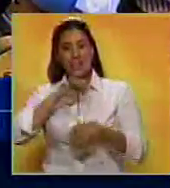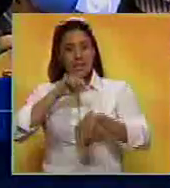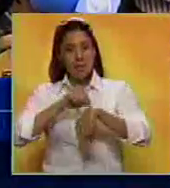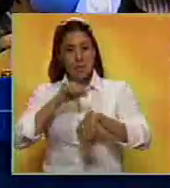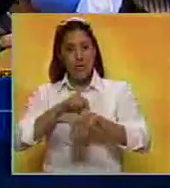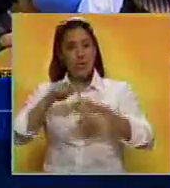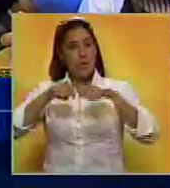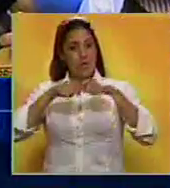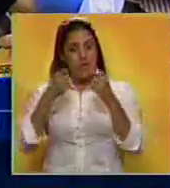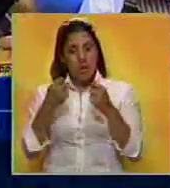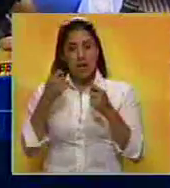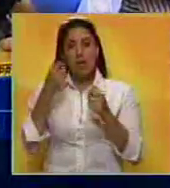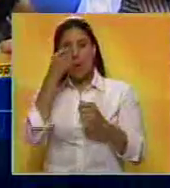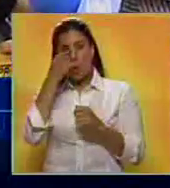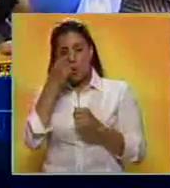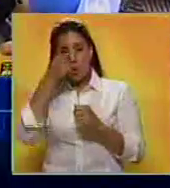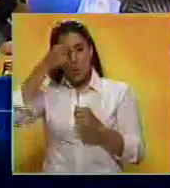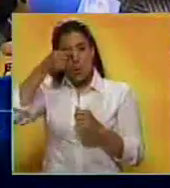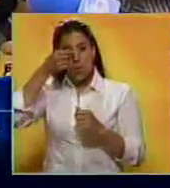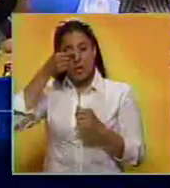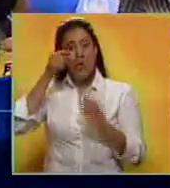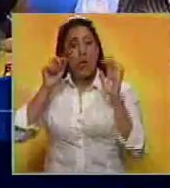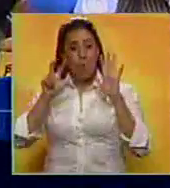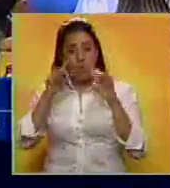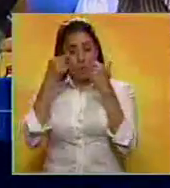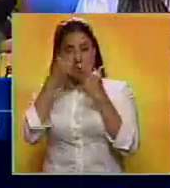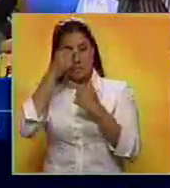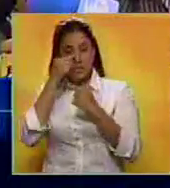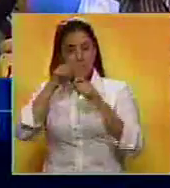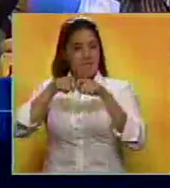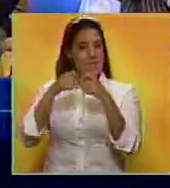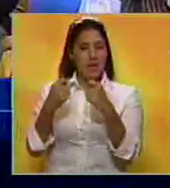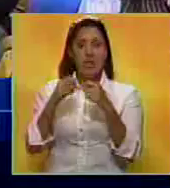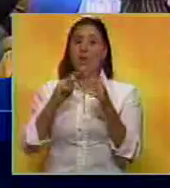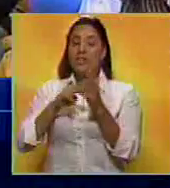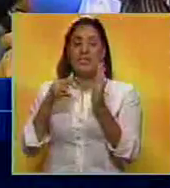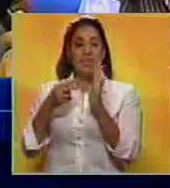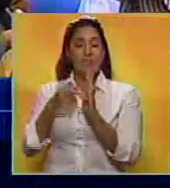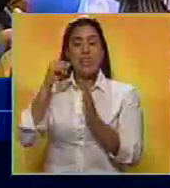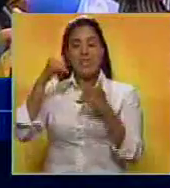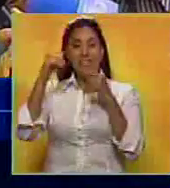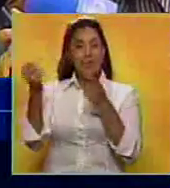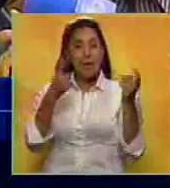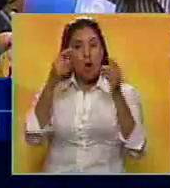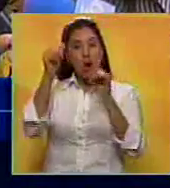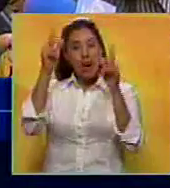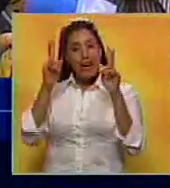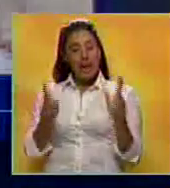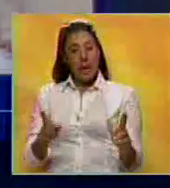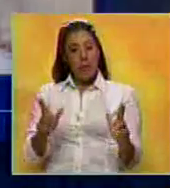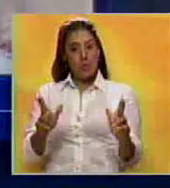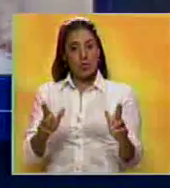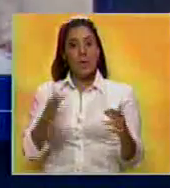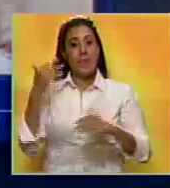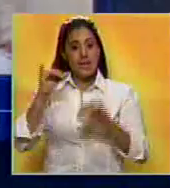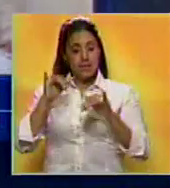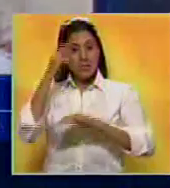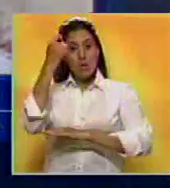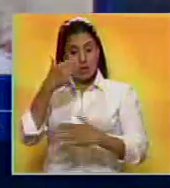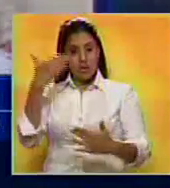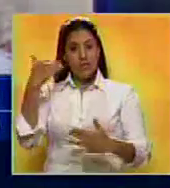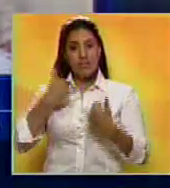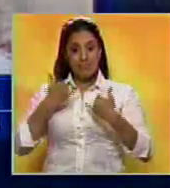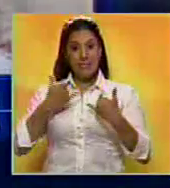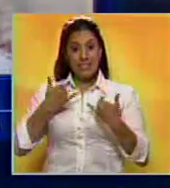este momento una fractura del octavo arco costal. Octavo arco costal fracturado, lo que le requiere una acción de reposo absoluto. El mismo diputado